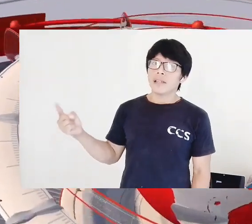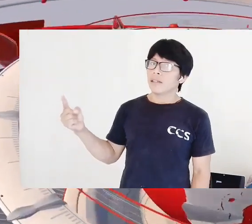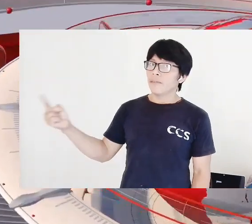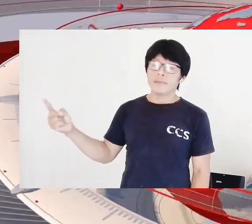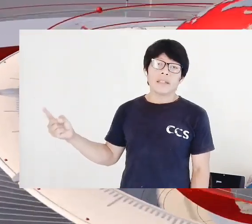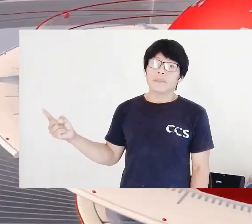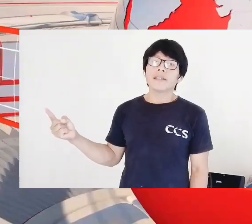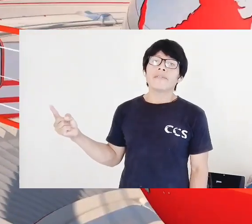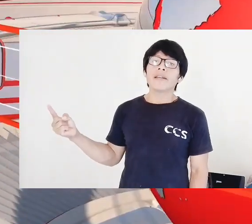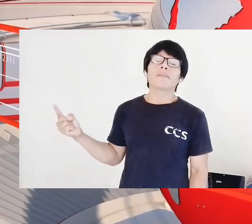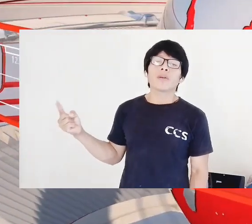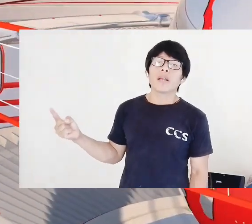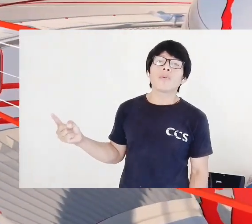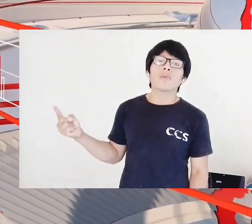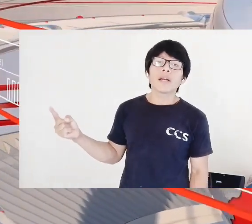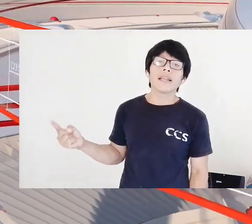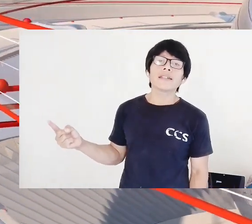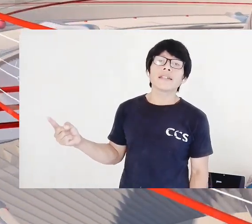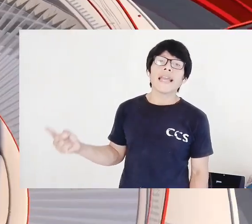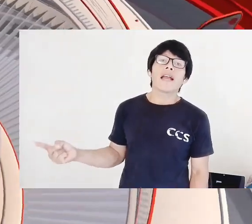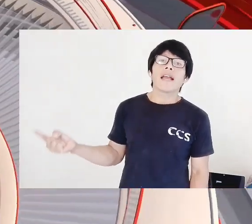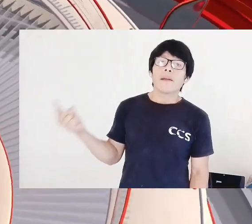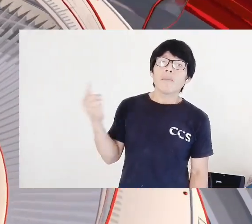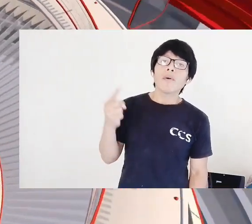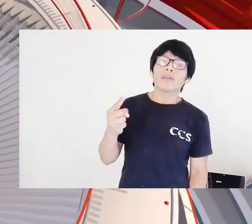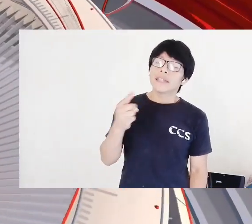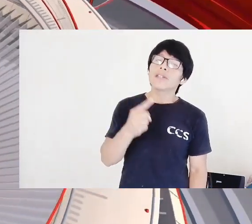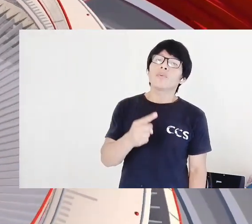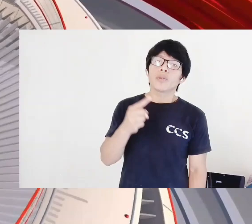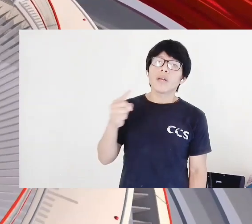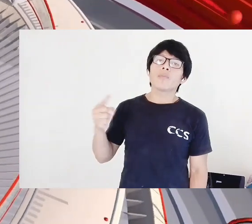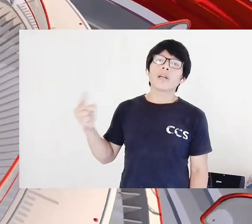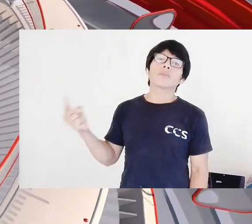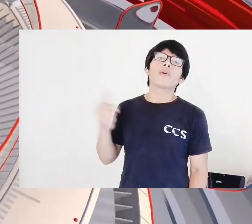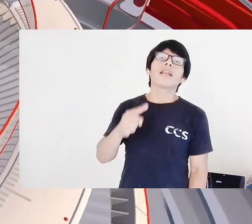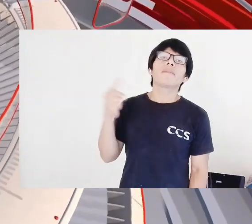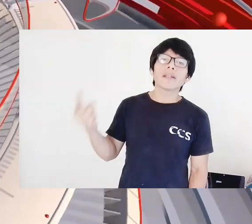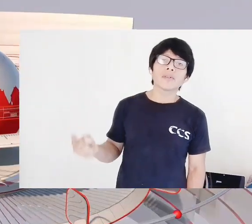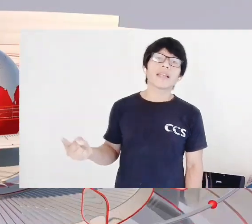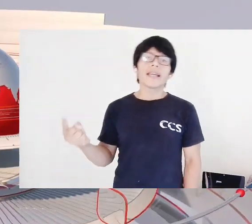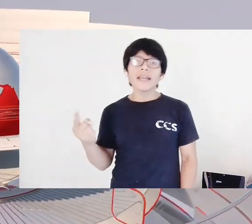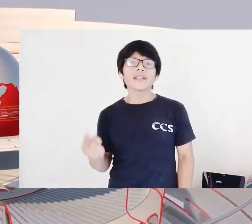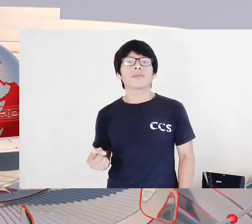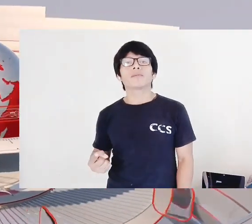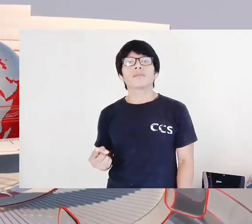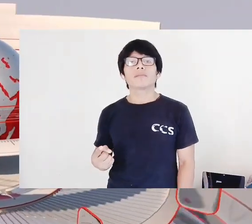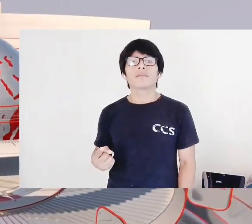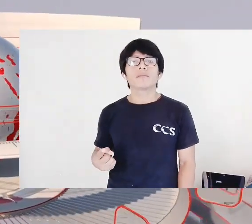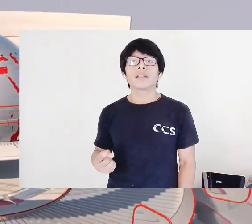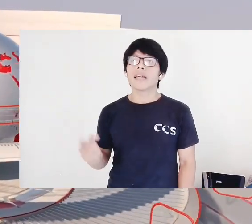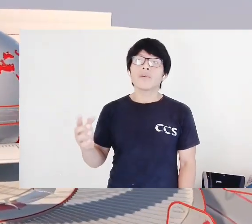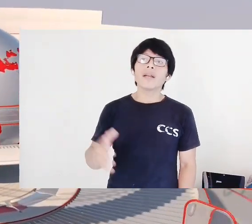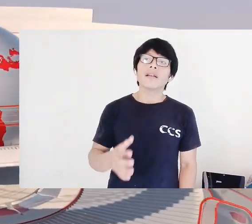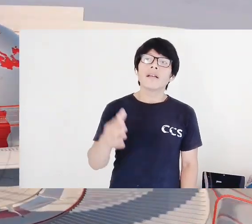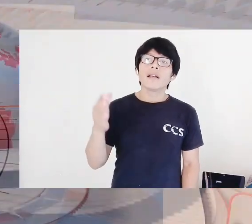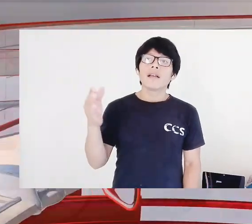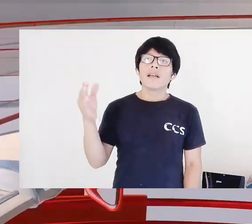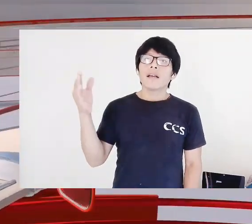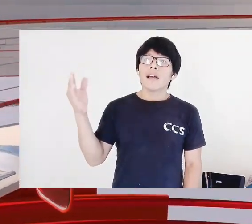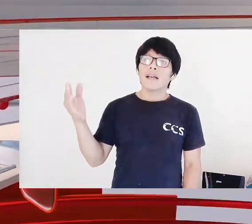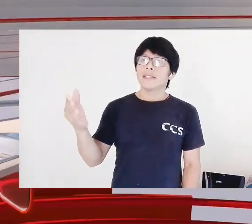o sea, después de haber violado mujeres, o sido violado mujeres por elementos del ejército, y que el